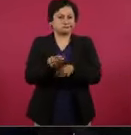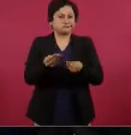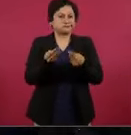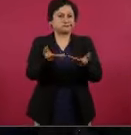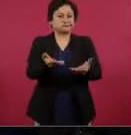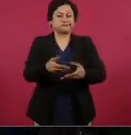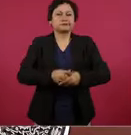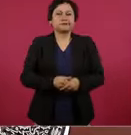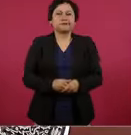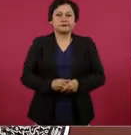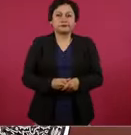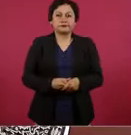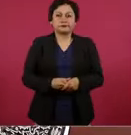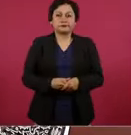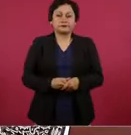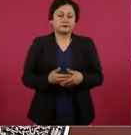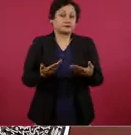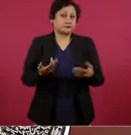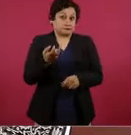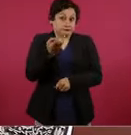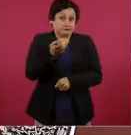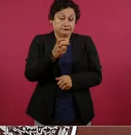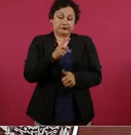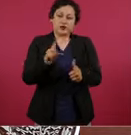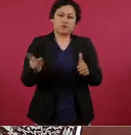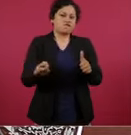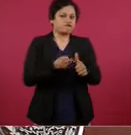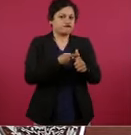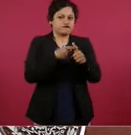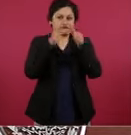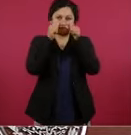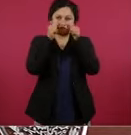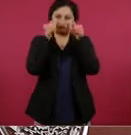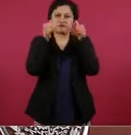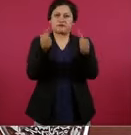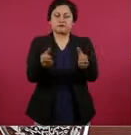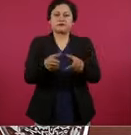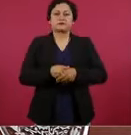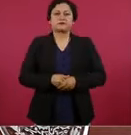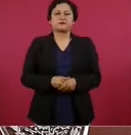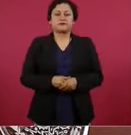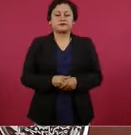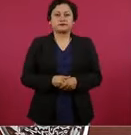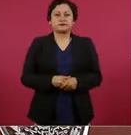que es una prioridad, es